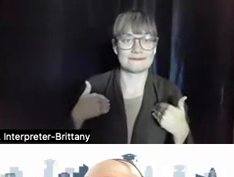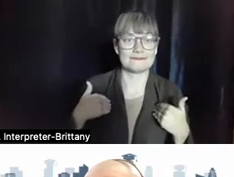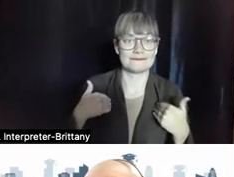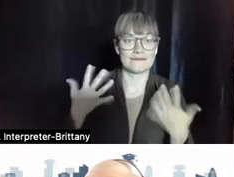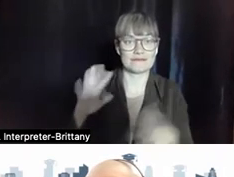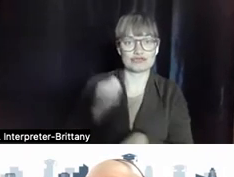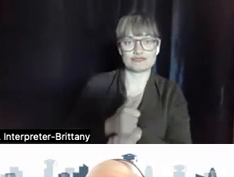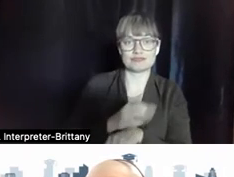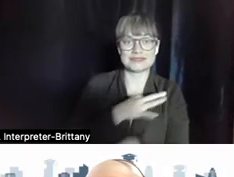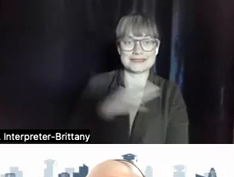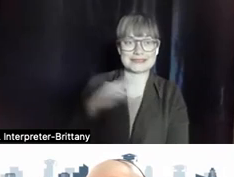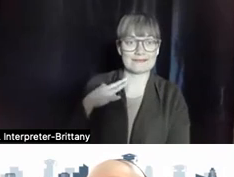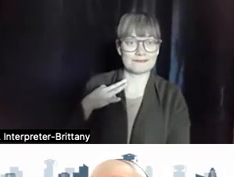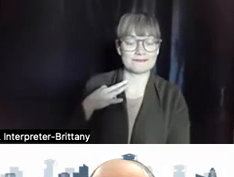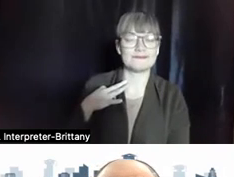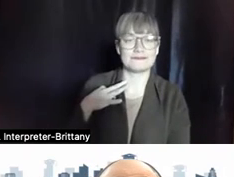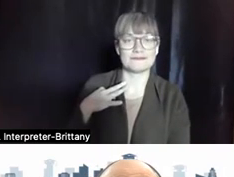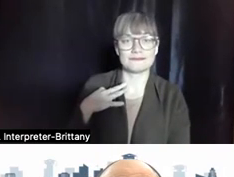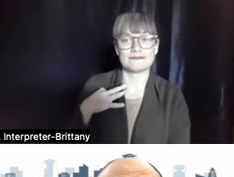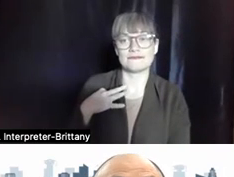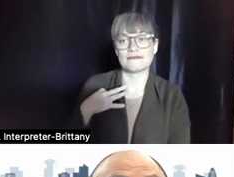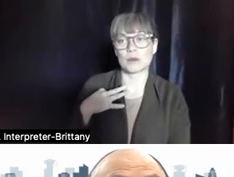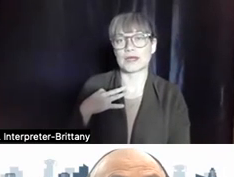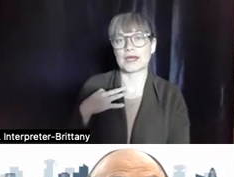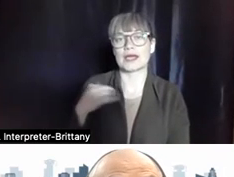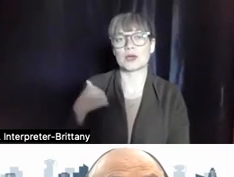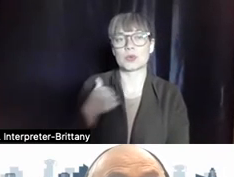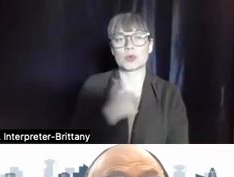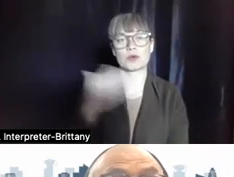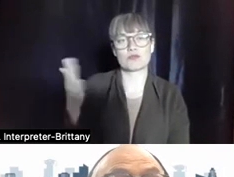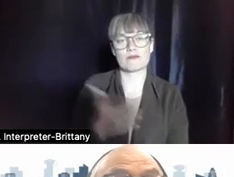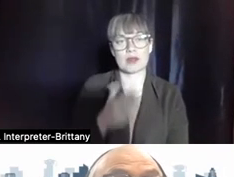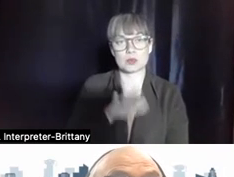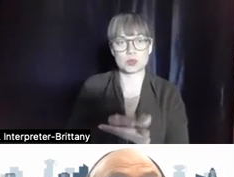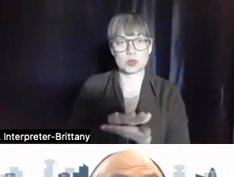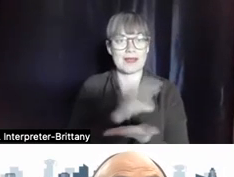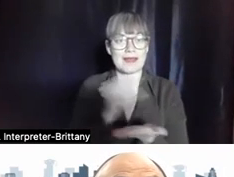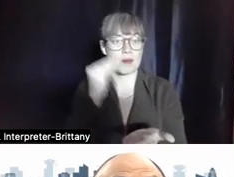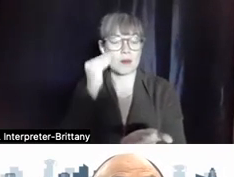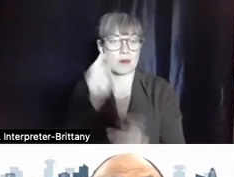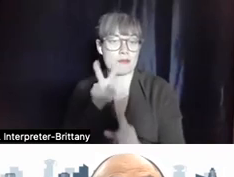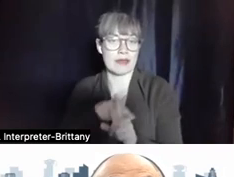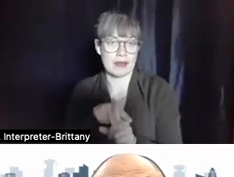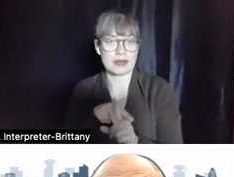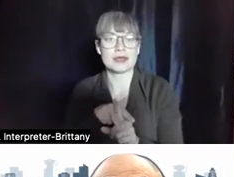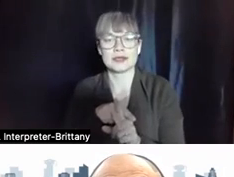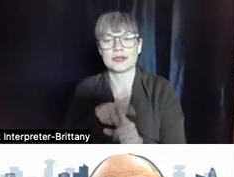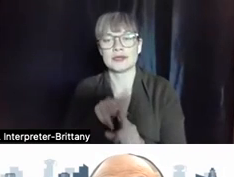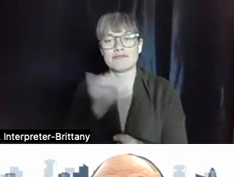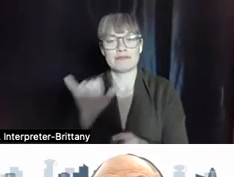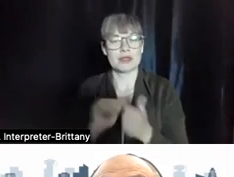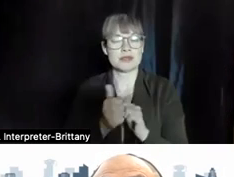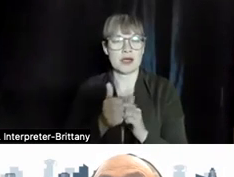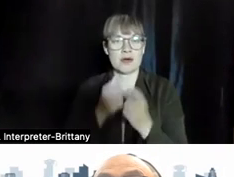si han incorporado esto para el personal, porque la idea es que esto se está haciendo no solamente en la escuela,